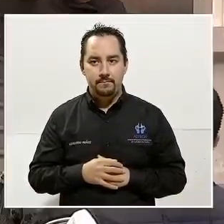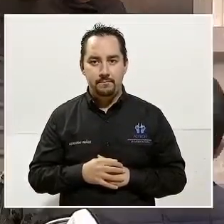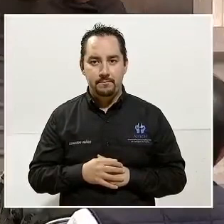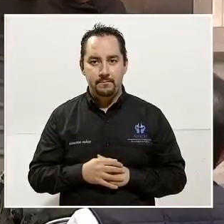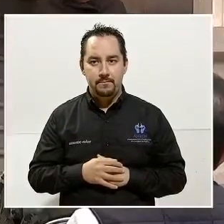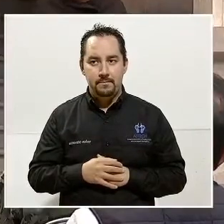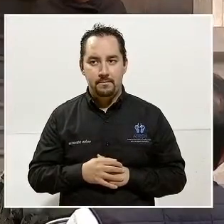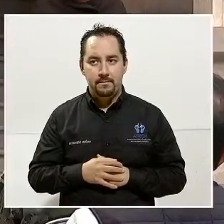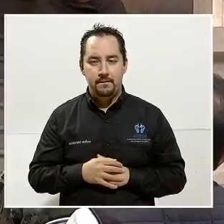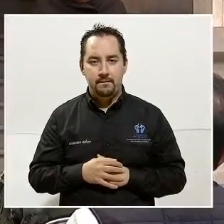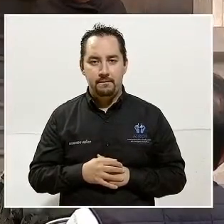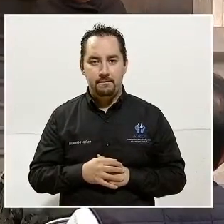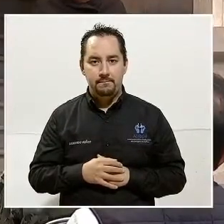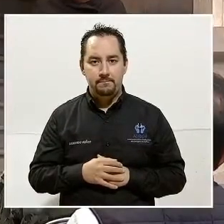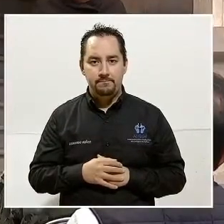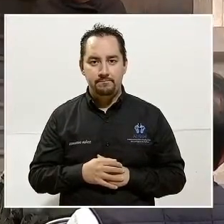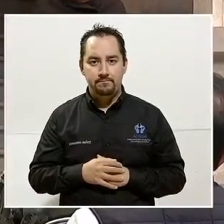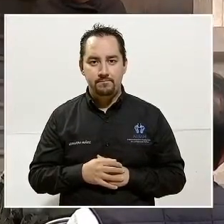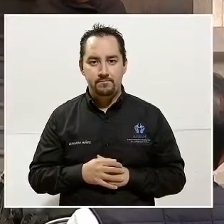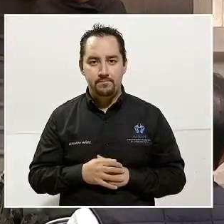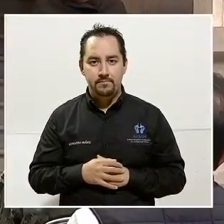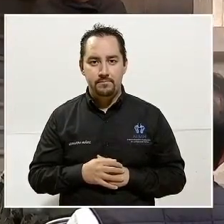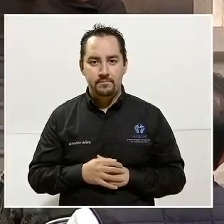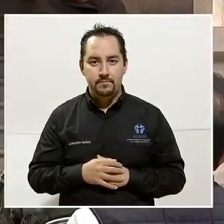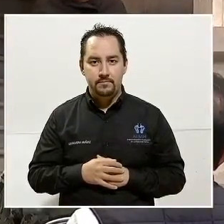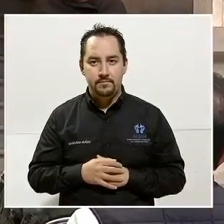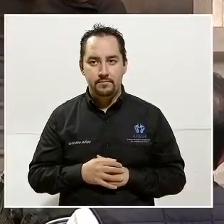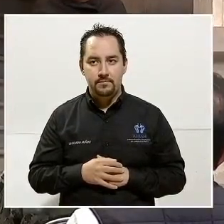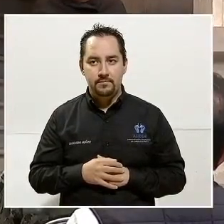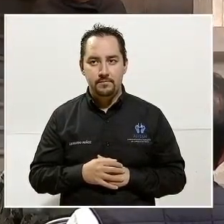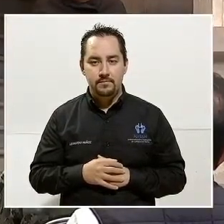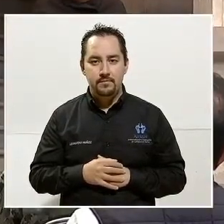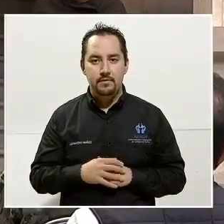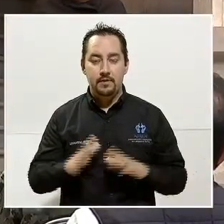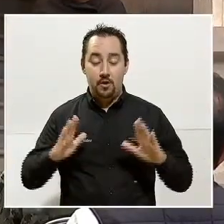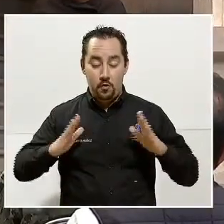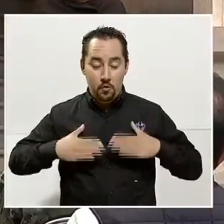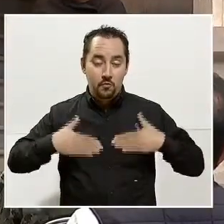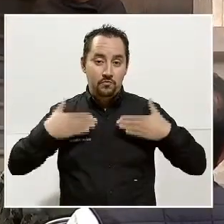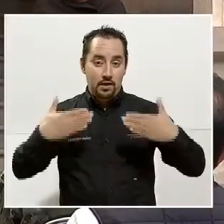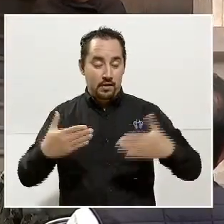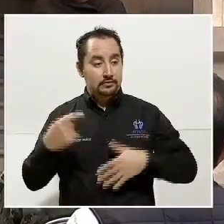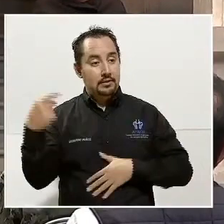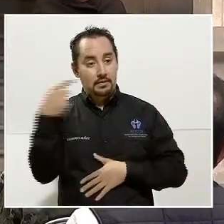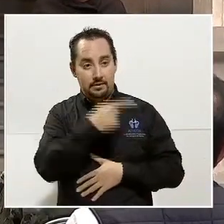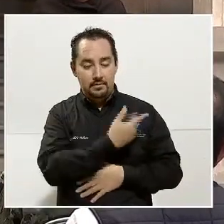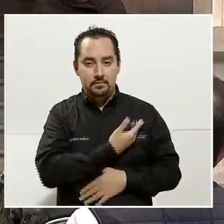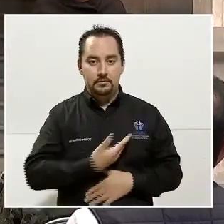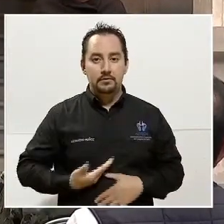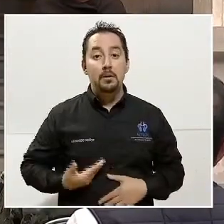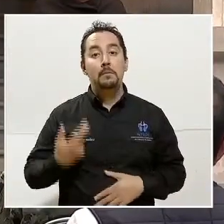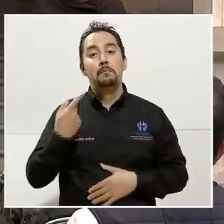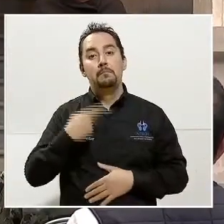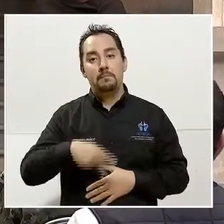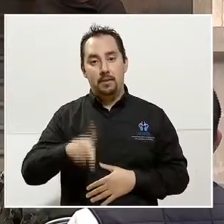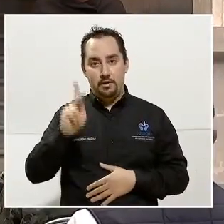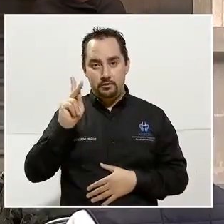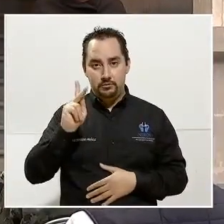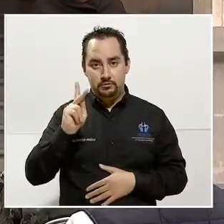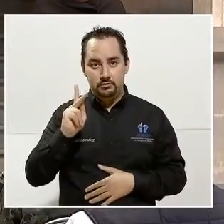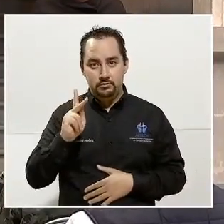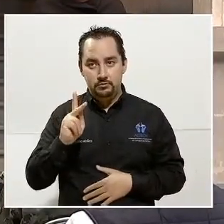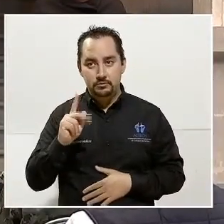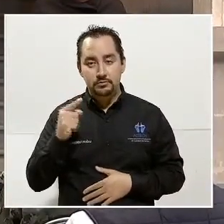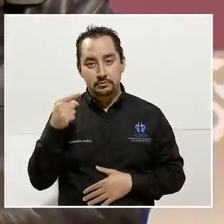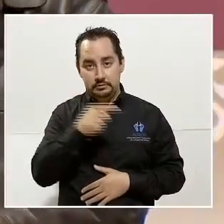me dijo: no, pues le tengo mucha confianza, presidente, pero usted tiene